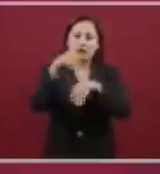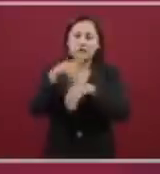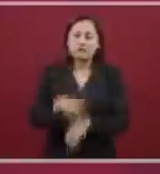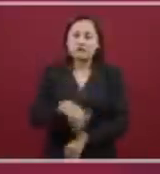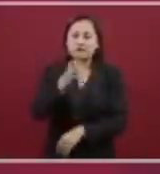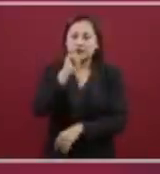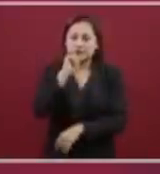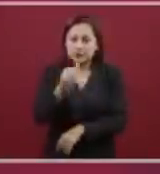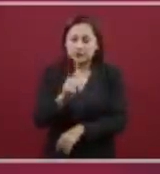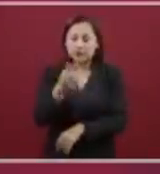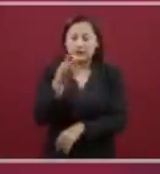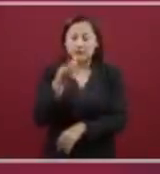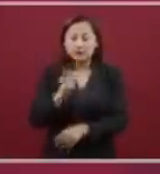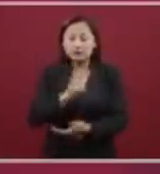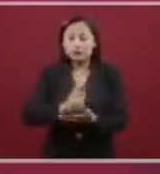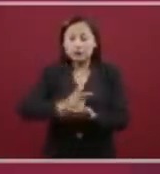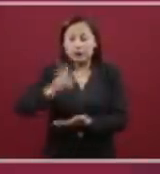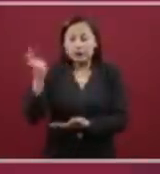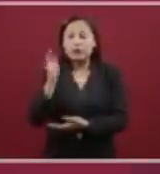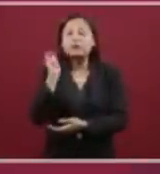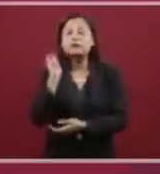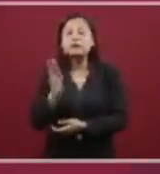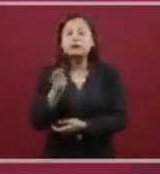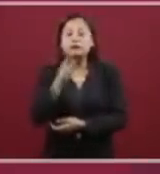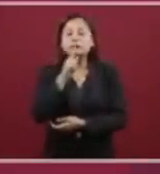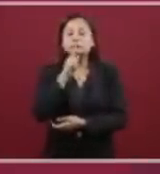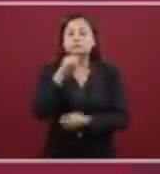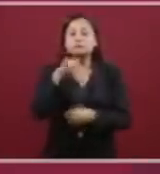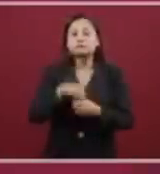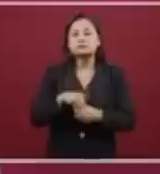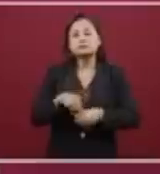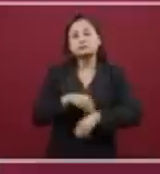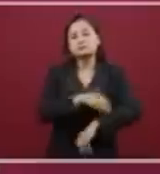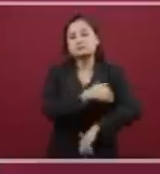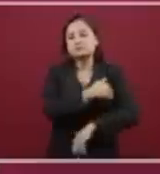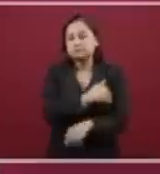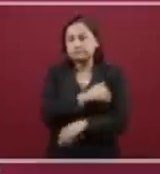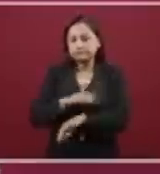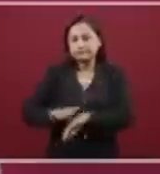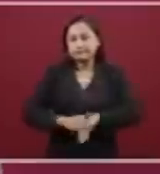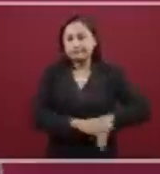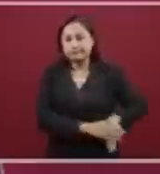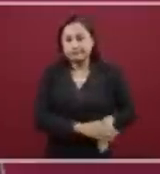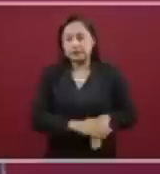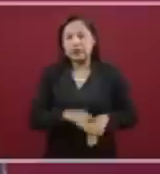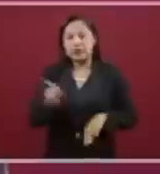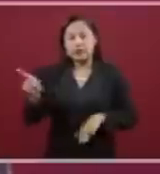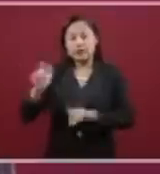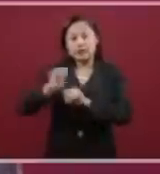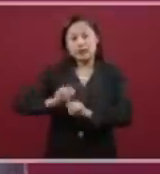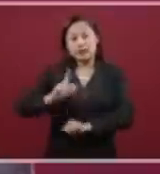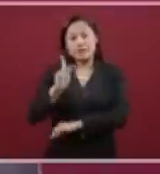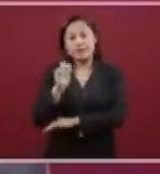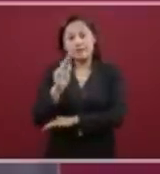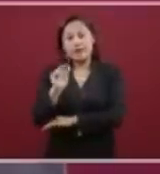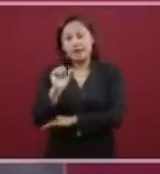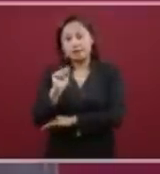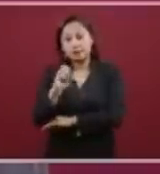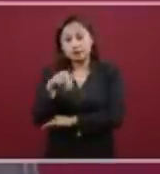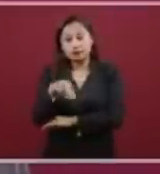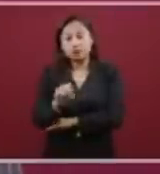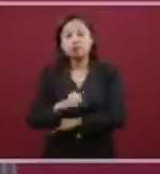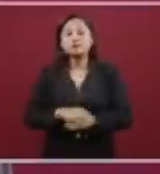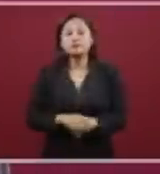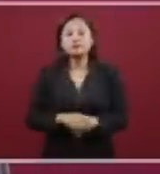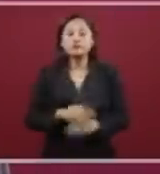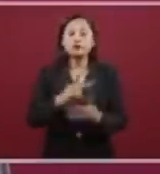ocultamiento de la información de parsons la secretaria de hacienda debió suspender el proyecto dos